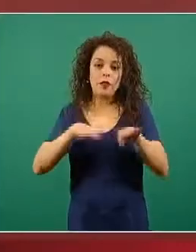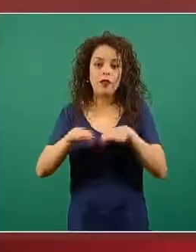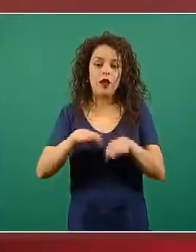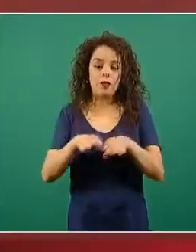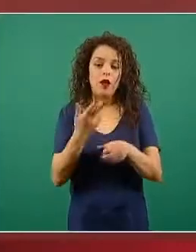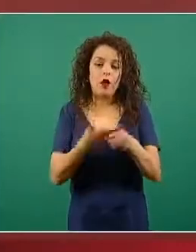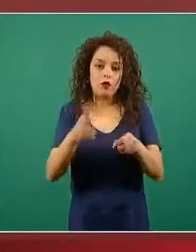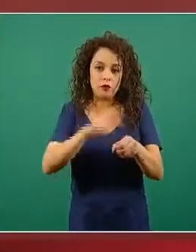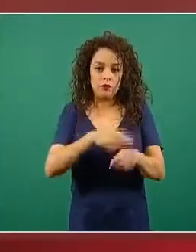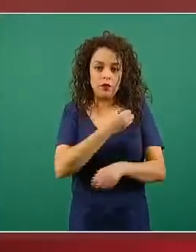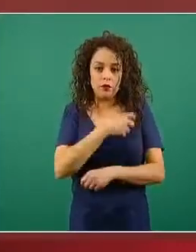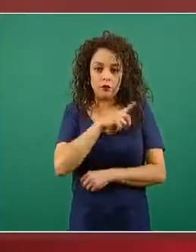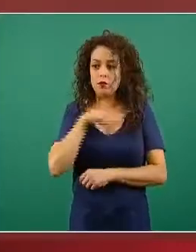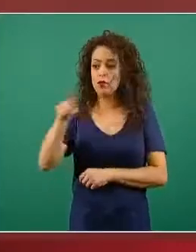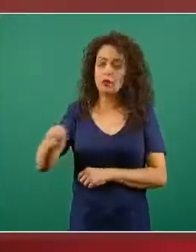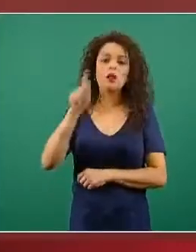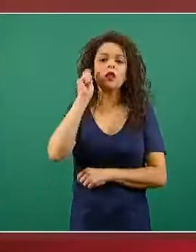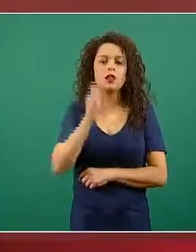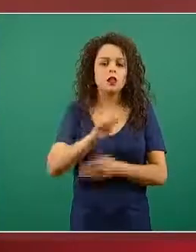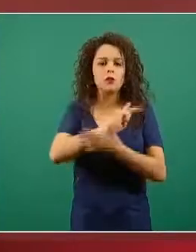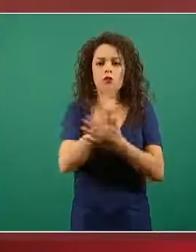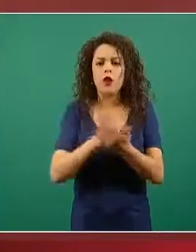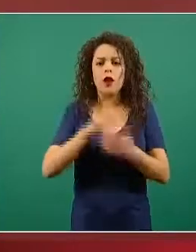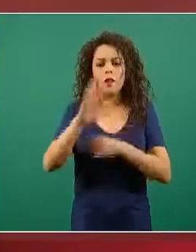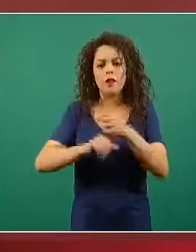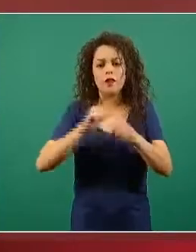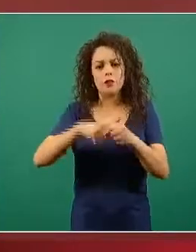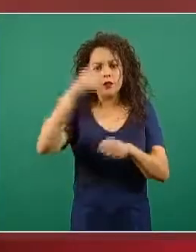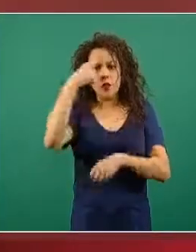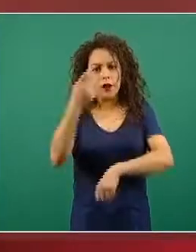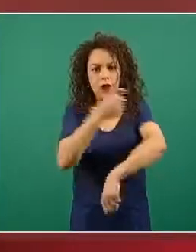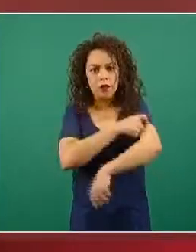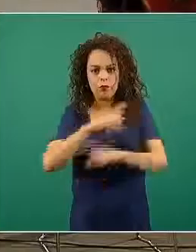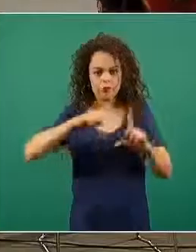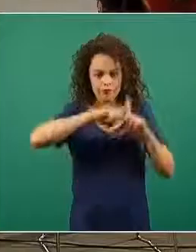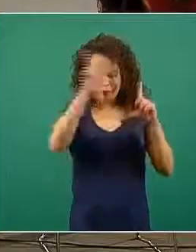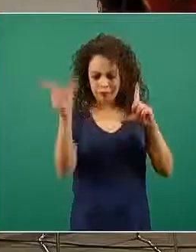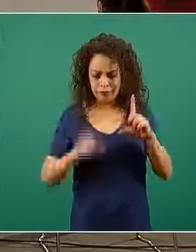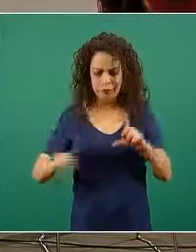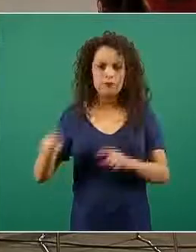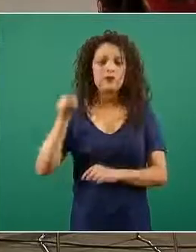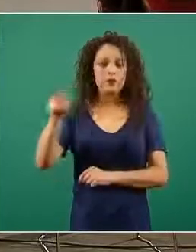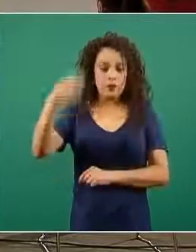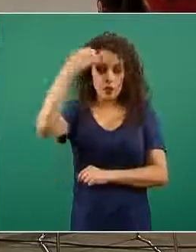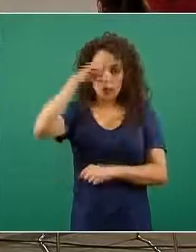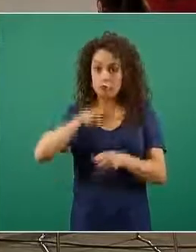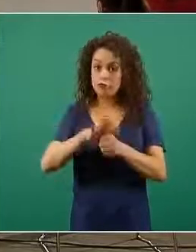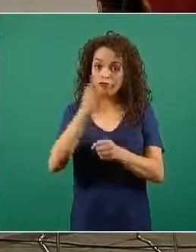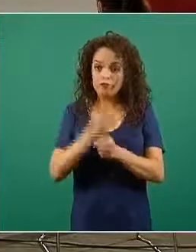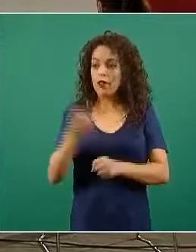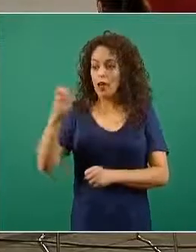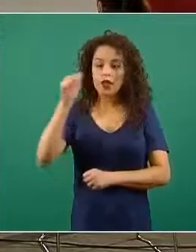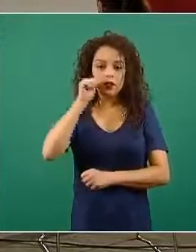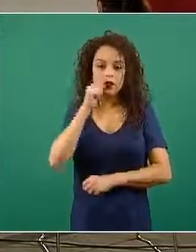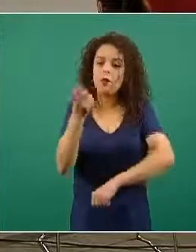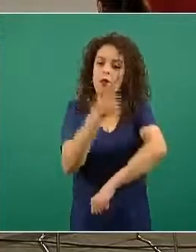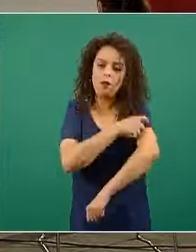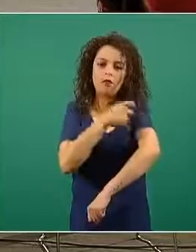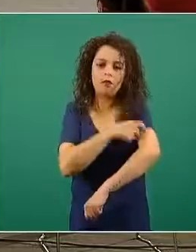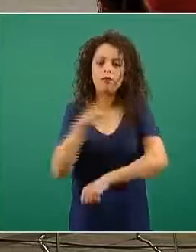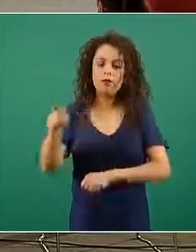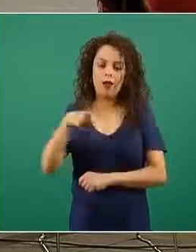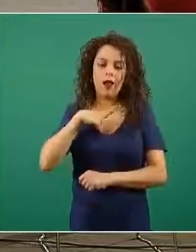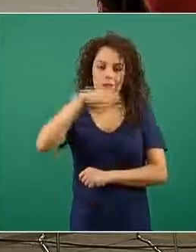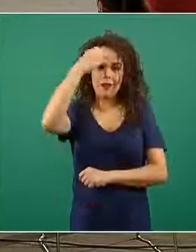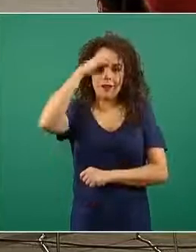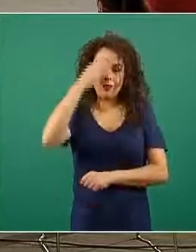Vacunación, del Programa de Vacunación Universal de México, y es exactamente los que siempre nos han vacunado. Vamos a abrir a la sesión de preguntas y